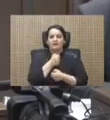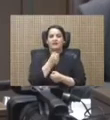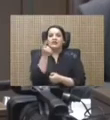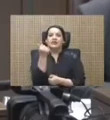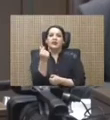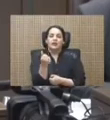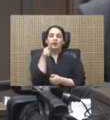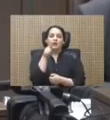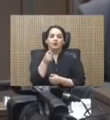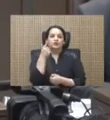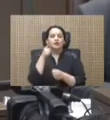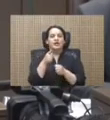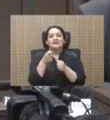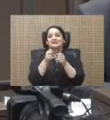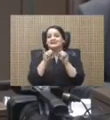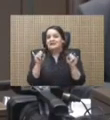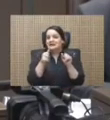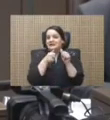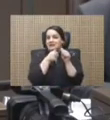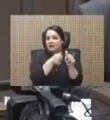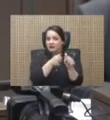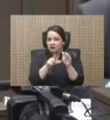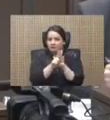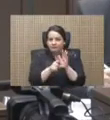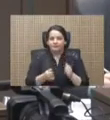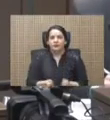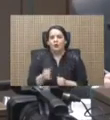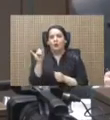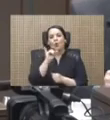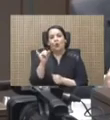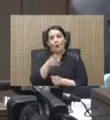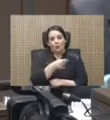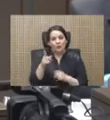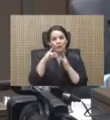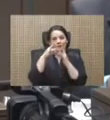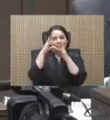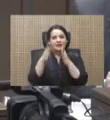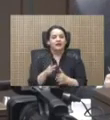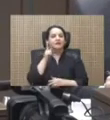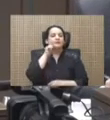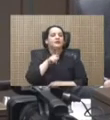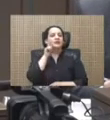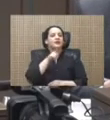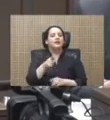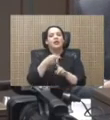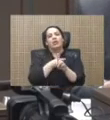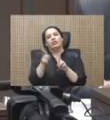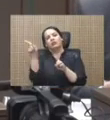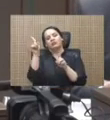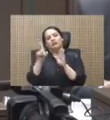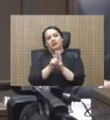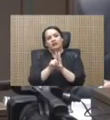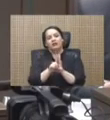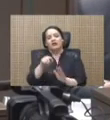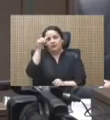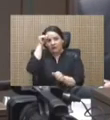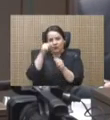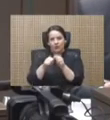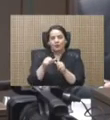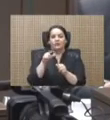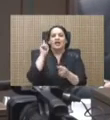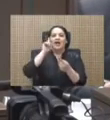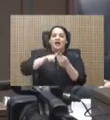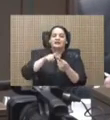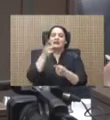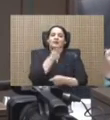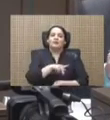al margen de la ley. Pero bueno, como son especialistas en la mentira y en evadir la ley, recordemos que hasta el personal